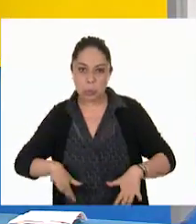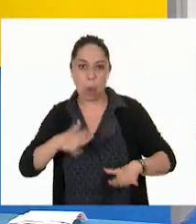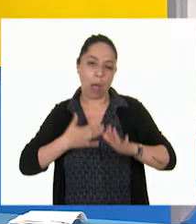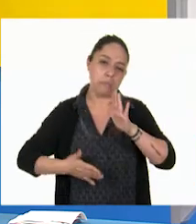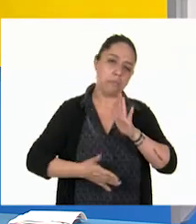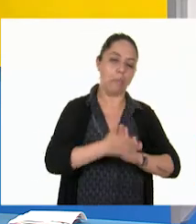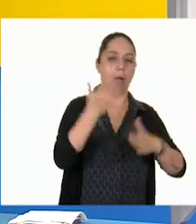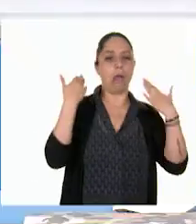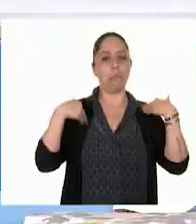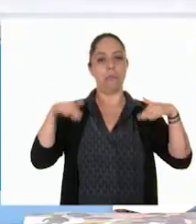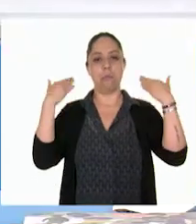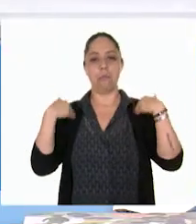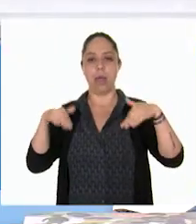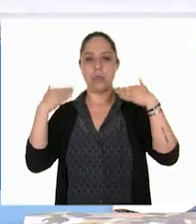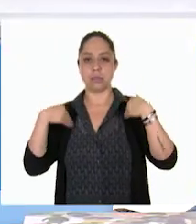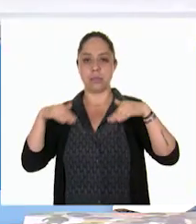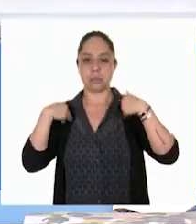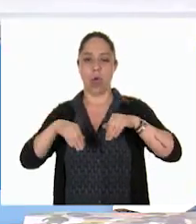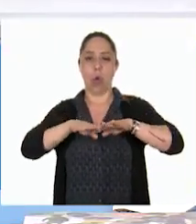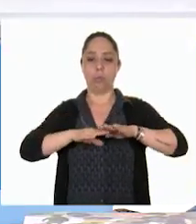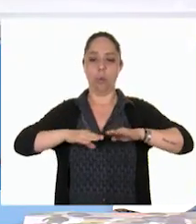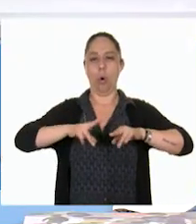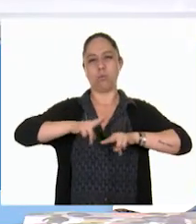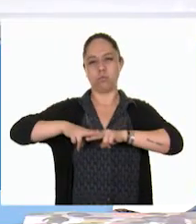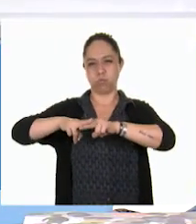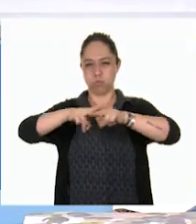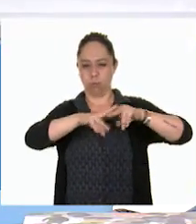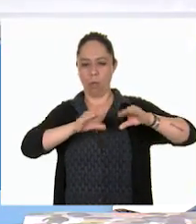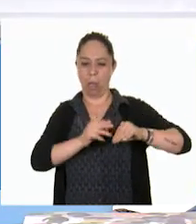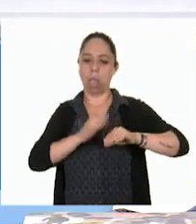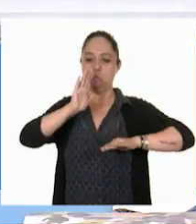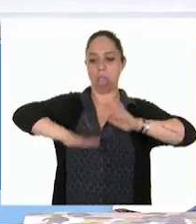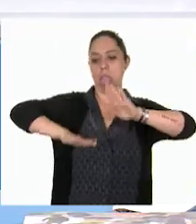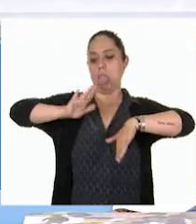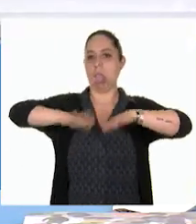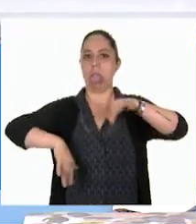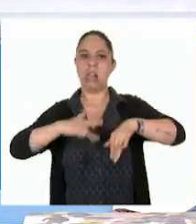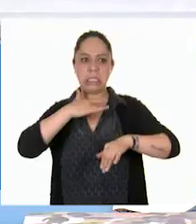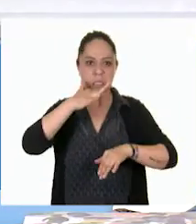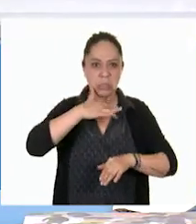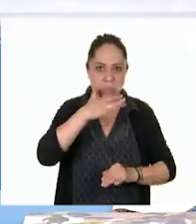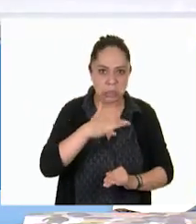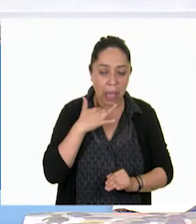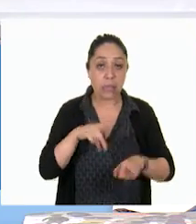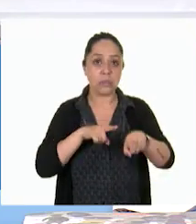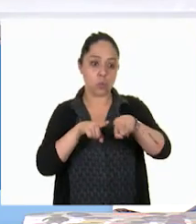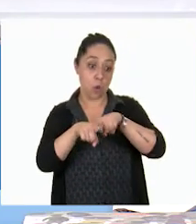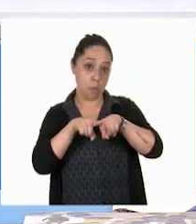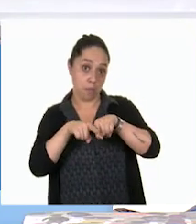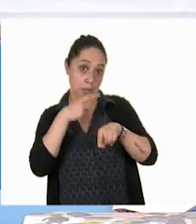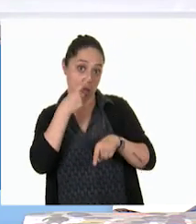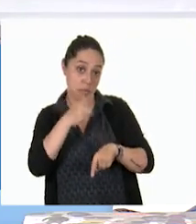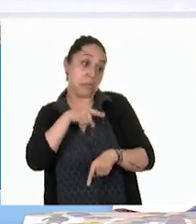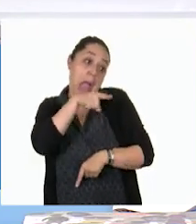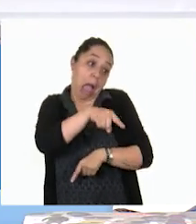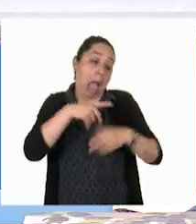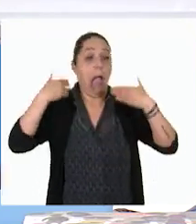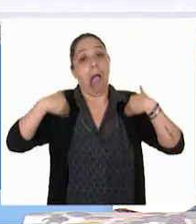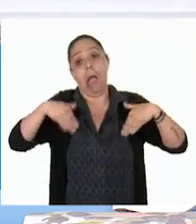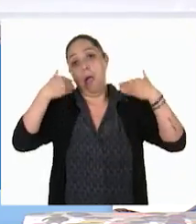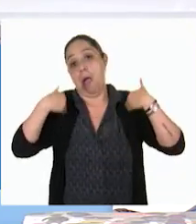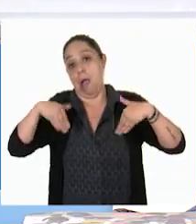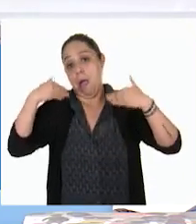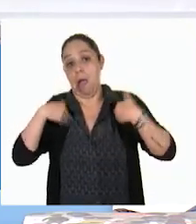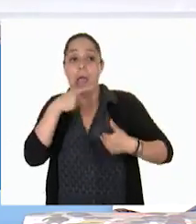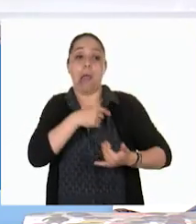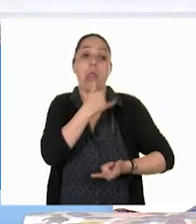paseo y manchó sus sillones de la sala. ¡Ay! Entonces, la hermana dijo que como no lo sacó Carlitos, el perro había